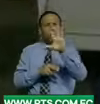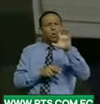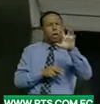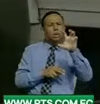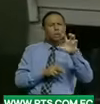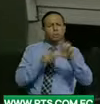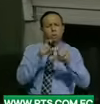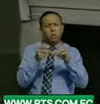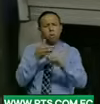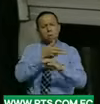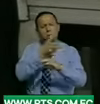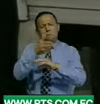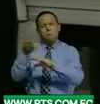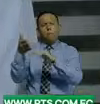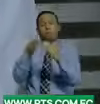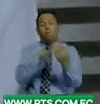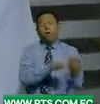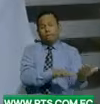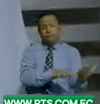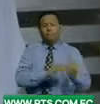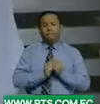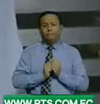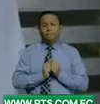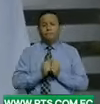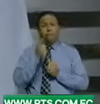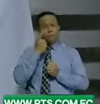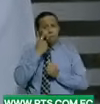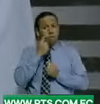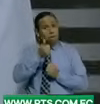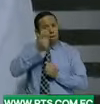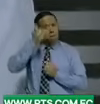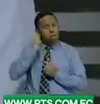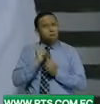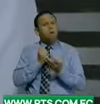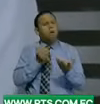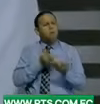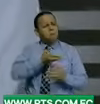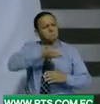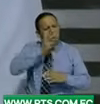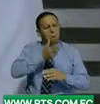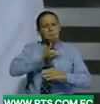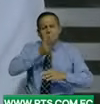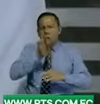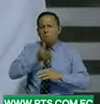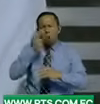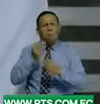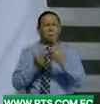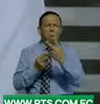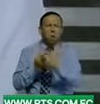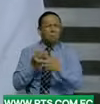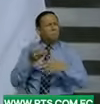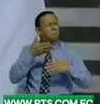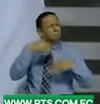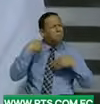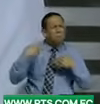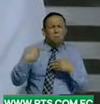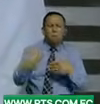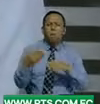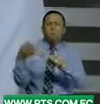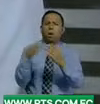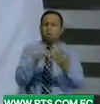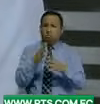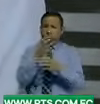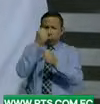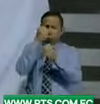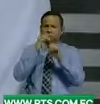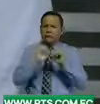estilo sicariato en este 2023. Aquí mismo, como se ve, ayer mataron a 5, todos los días están, si no hay 3, 2 muertos. Aquí no hay seguridad aquí, que la